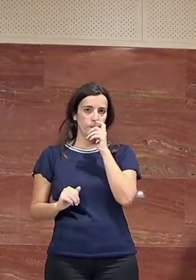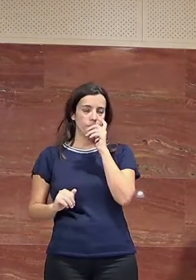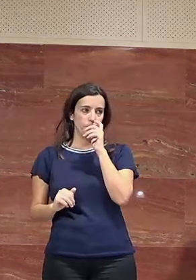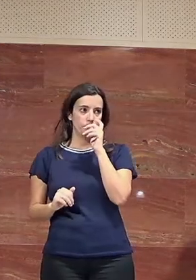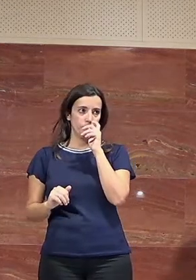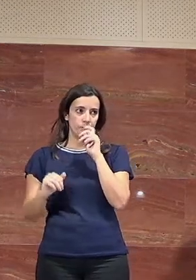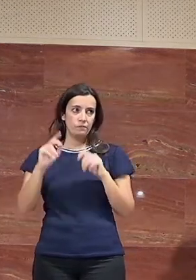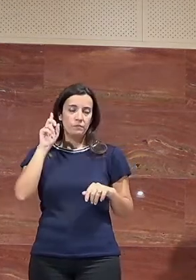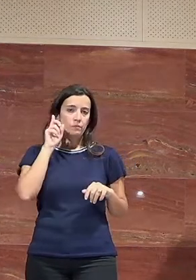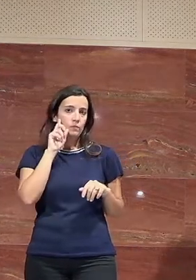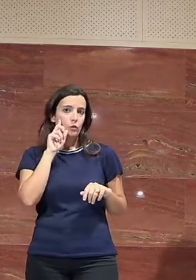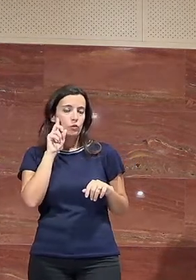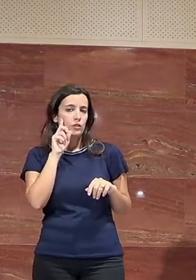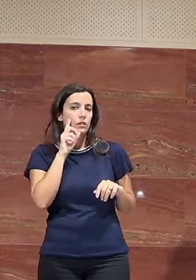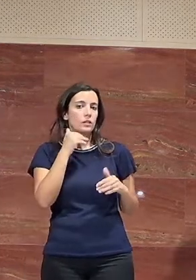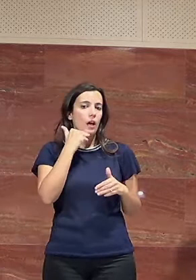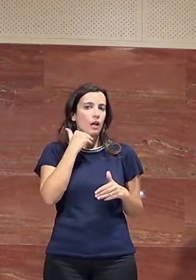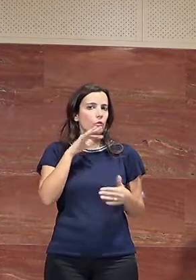no sé si habéis hecho algo.